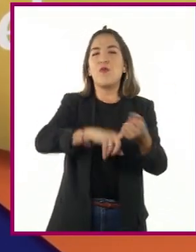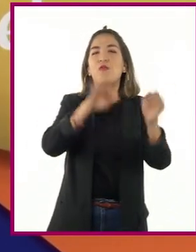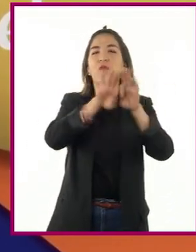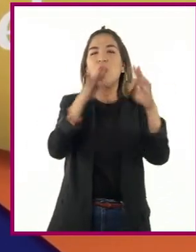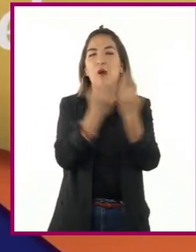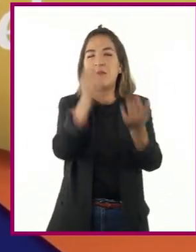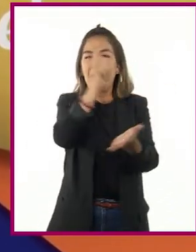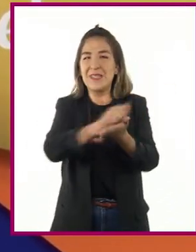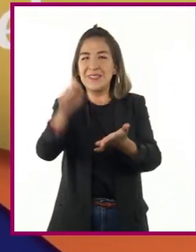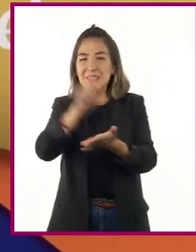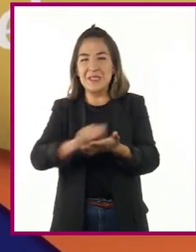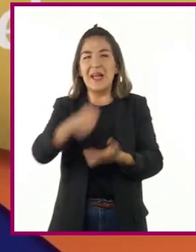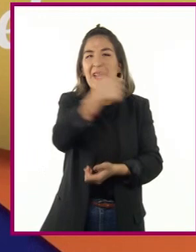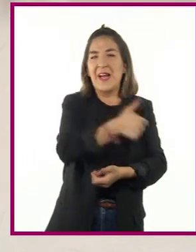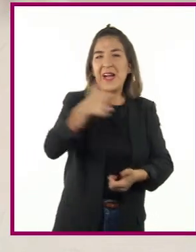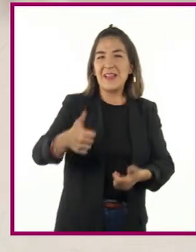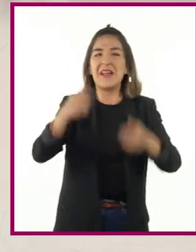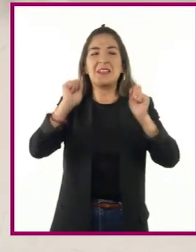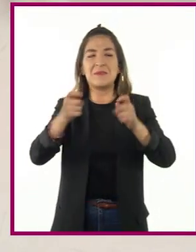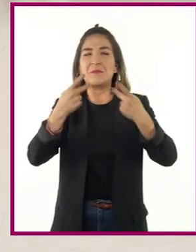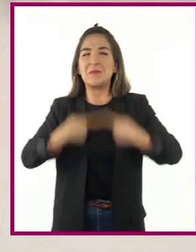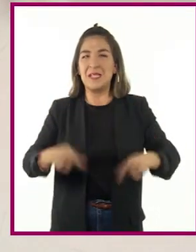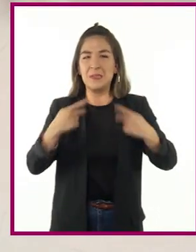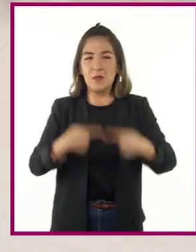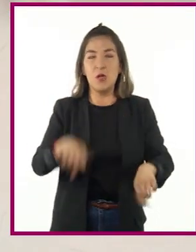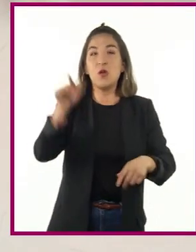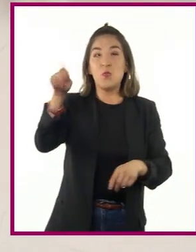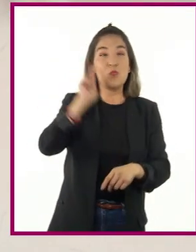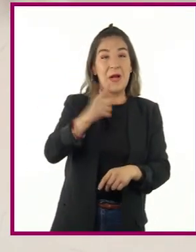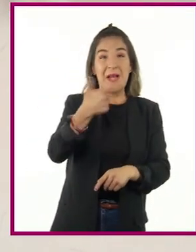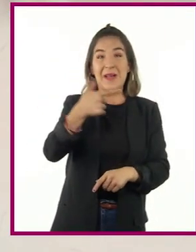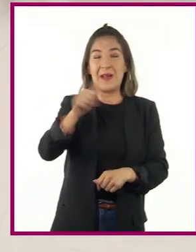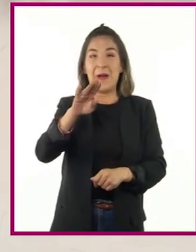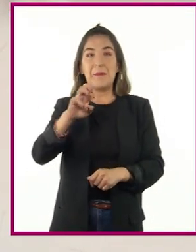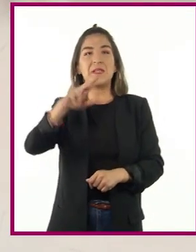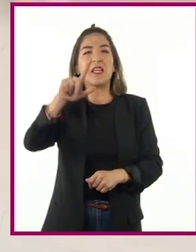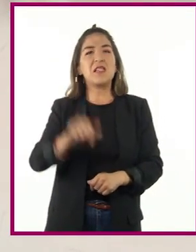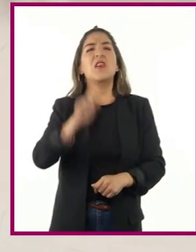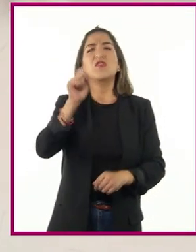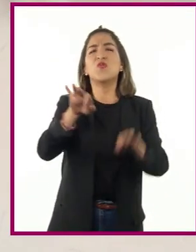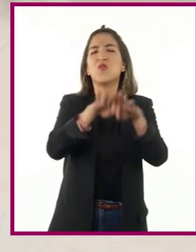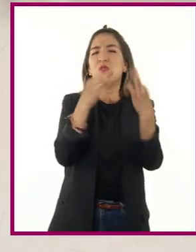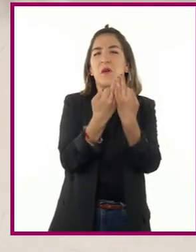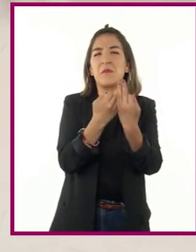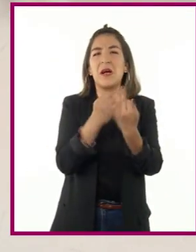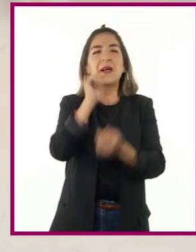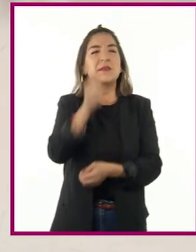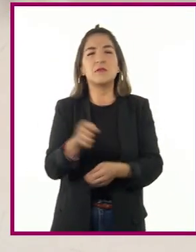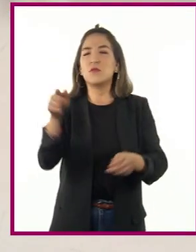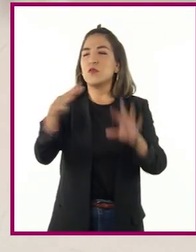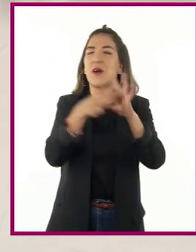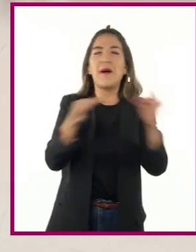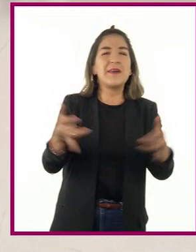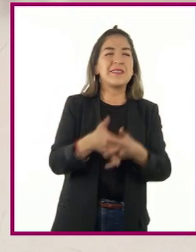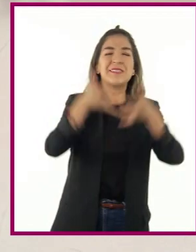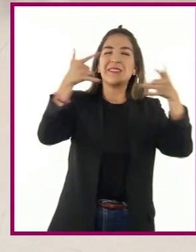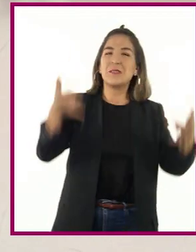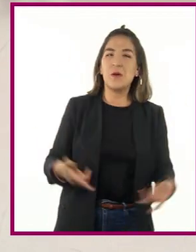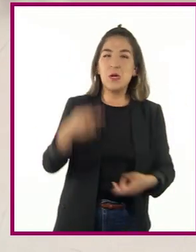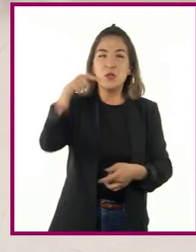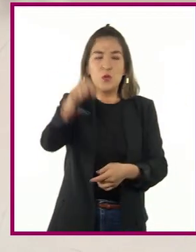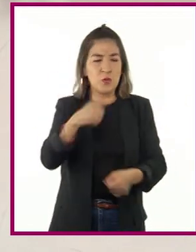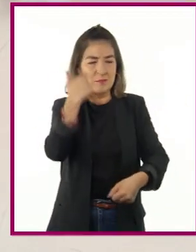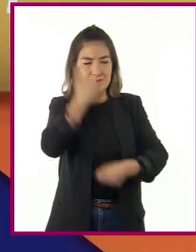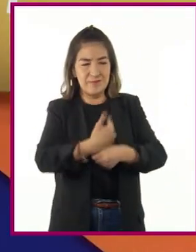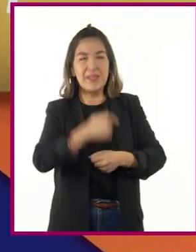escritura de cada autor. En el caso de Gabriela Mistral, su estilo es más directo, es decir, cuenta las vivencias que ella